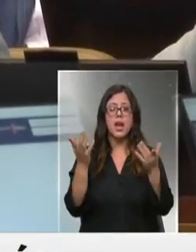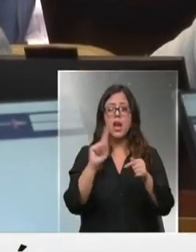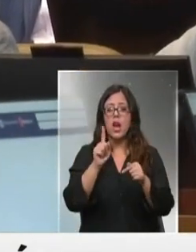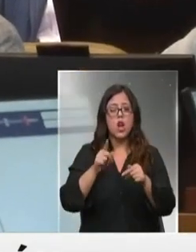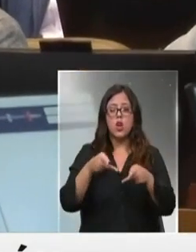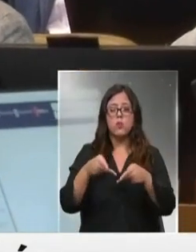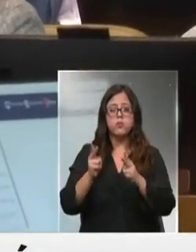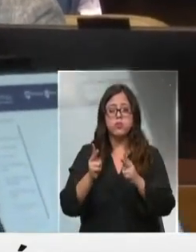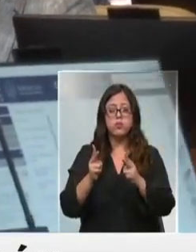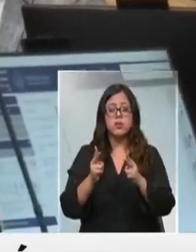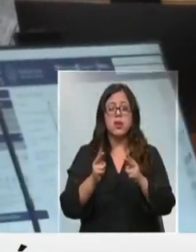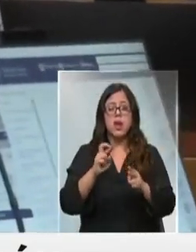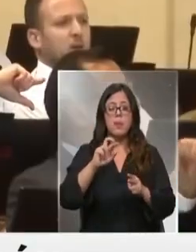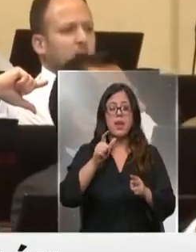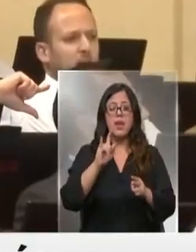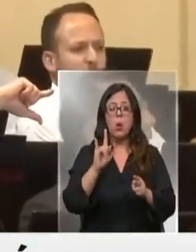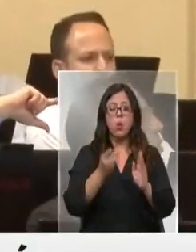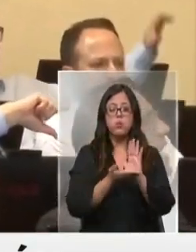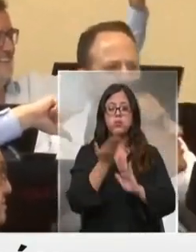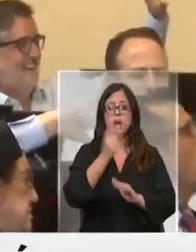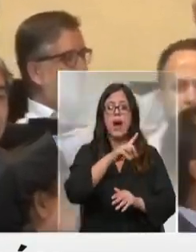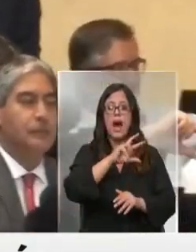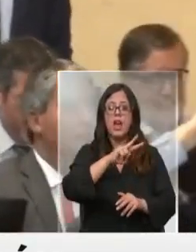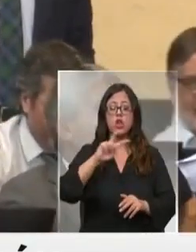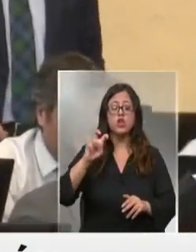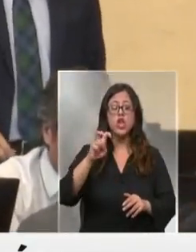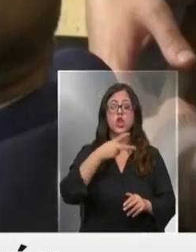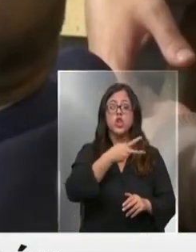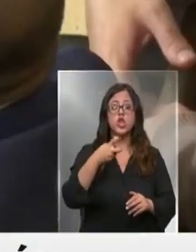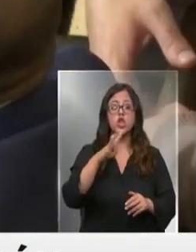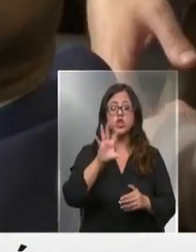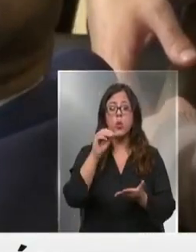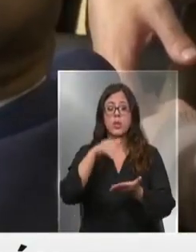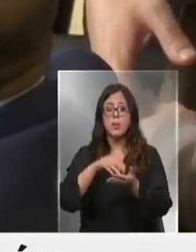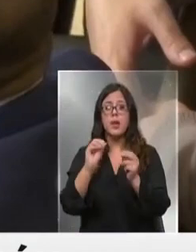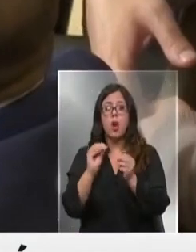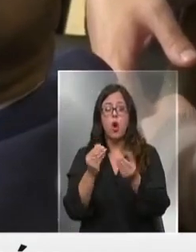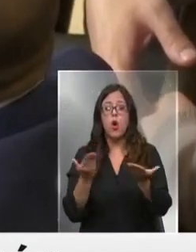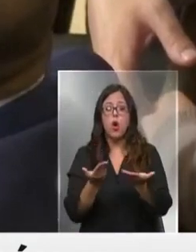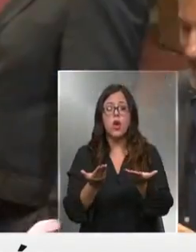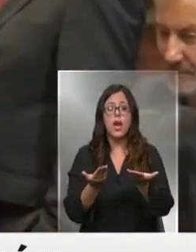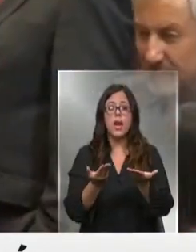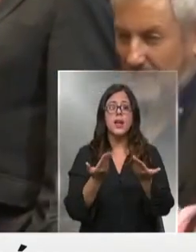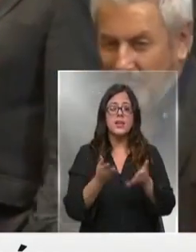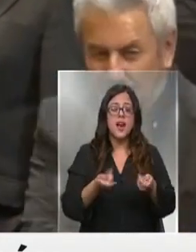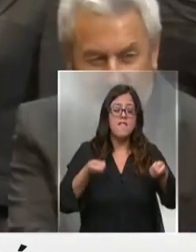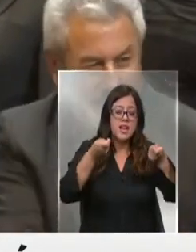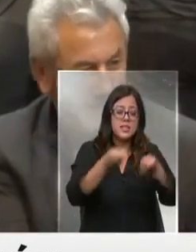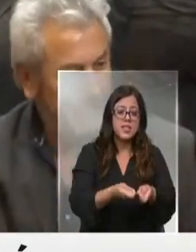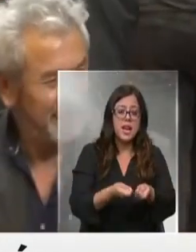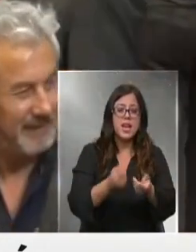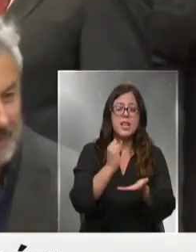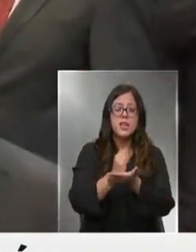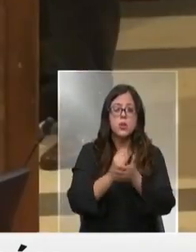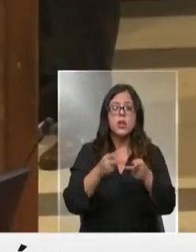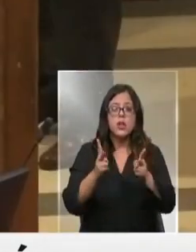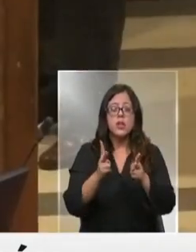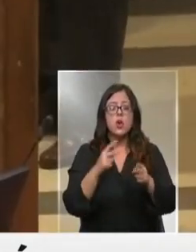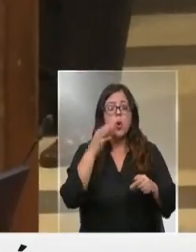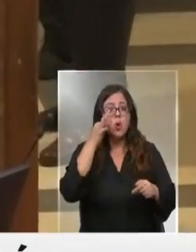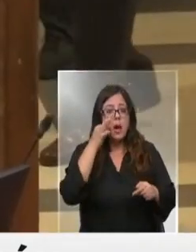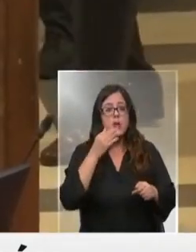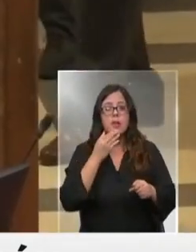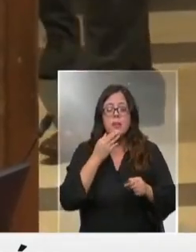en enero la PGU a 250.000 o el rechazo para financiar el Instituto de Derechos Humanos, incluidos los fondos para el Museo